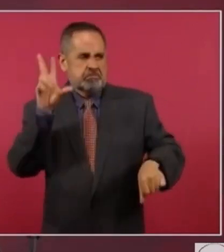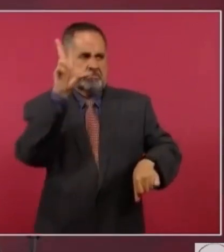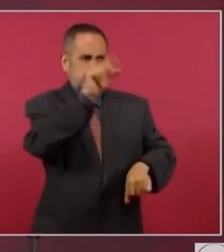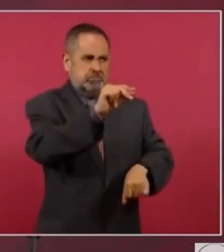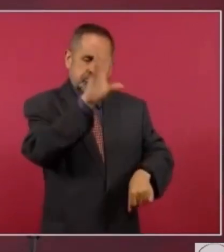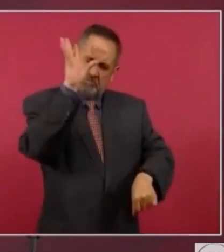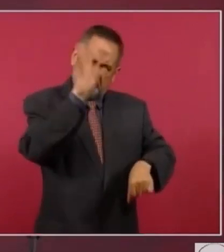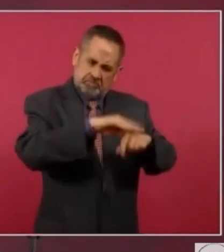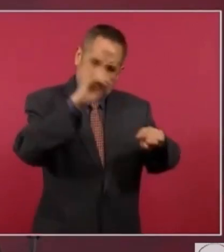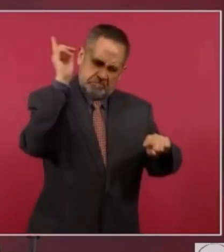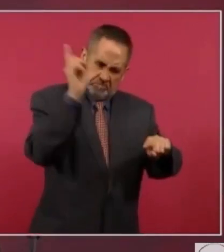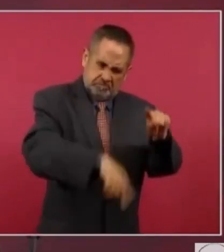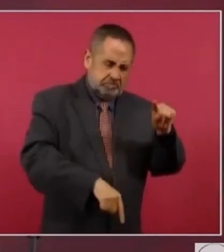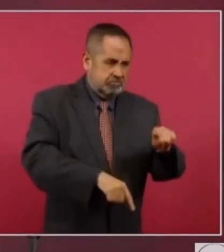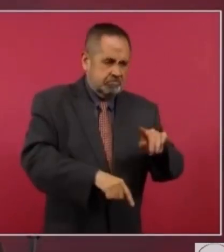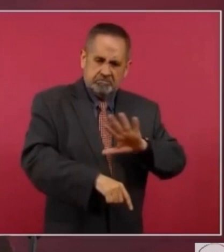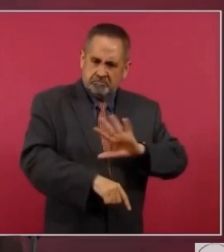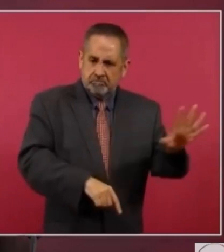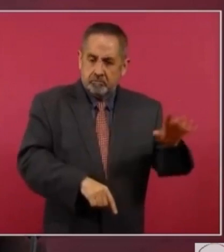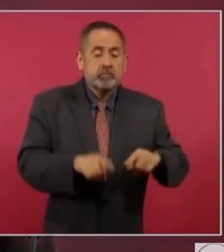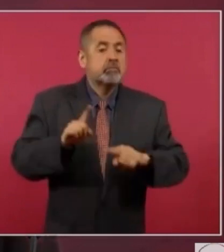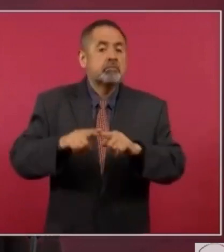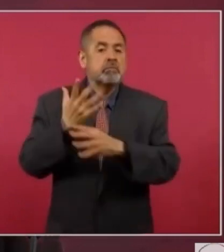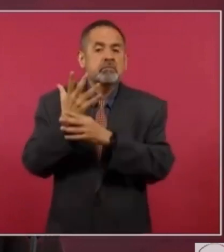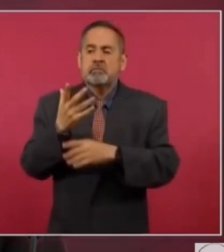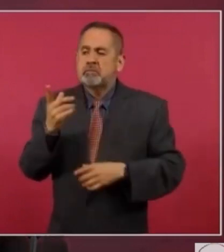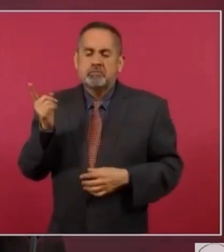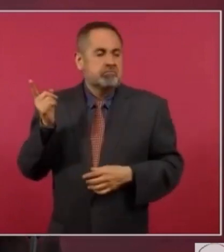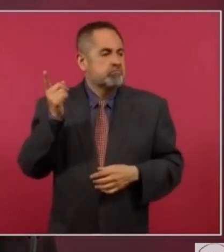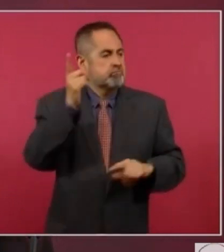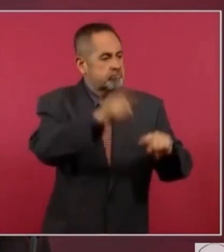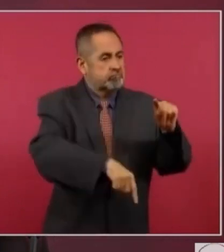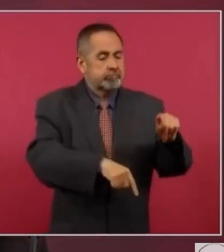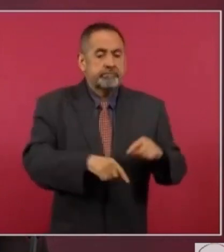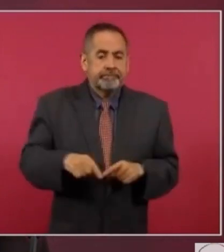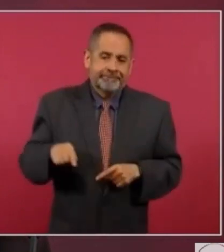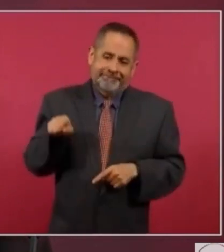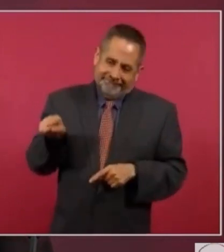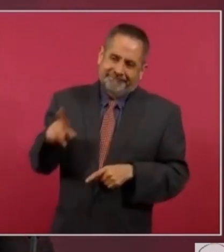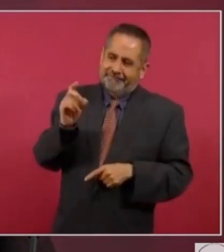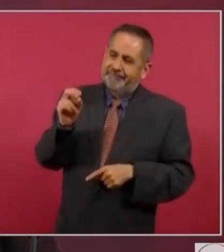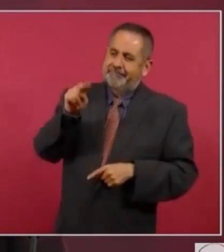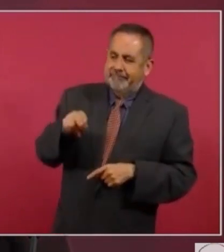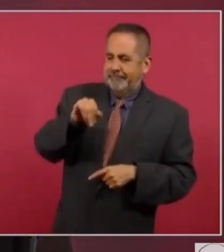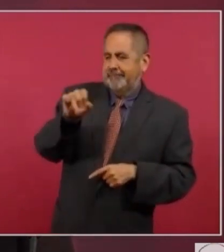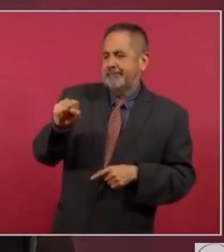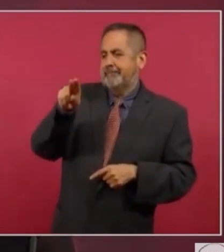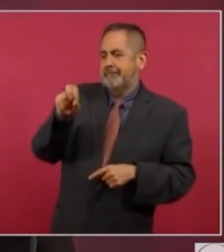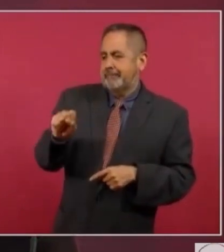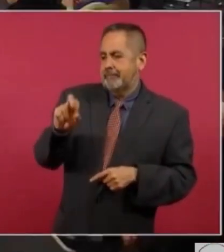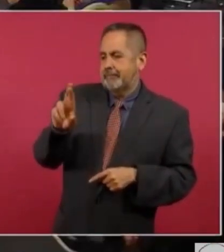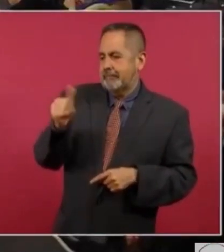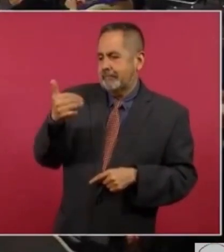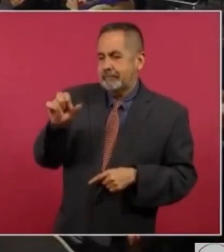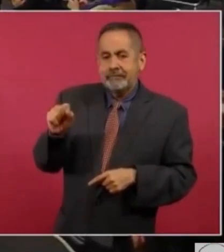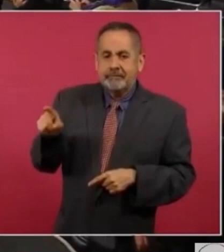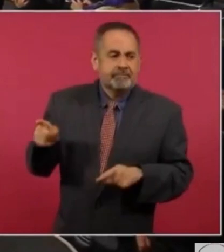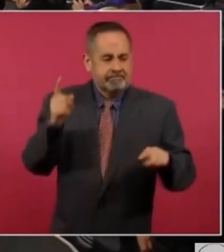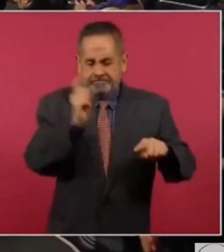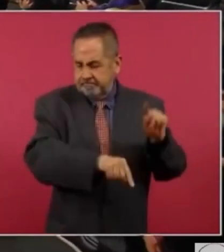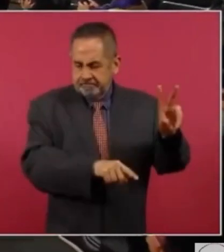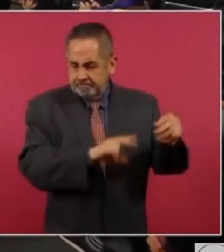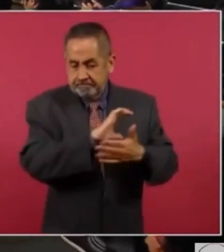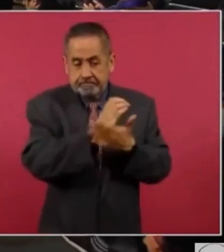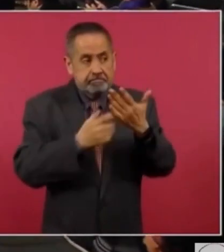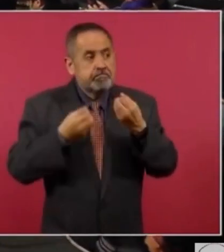y lo hace don Jesús Reyes Heroles. pasa el